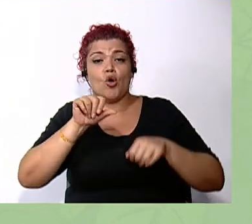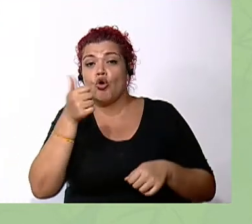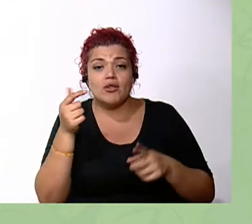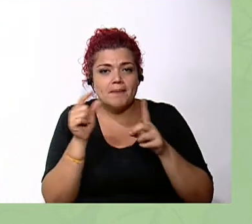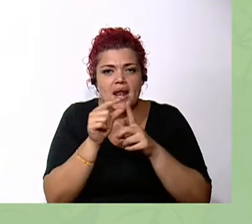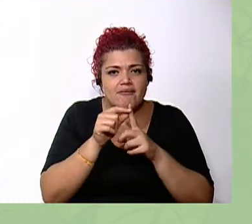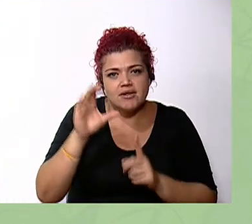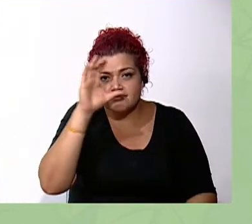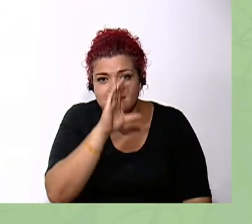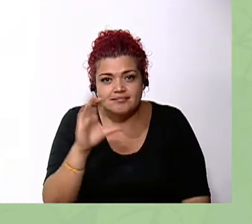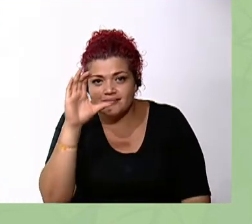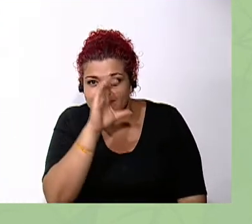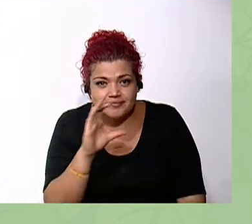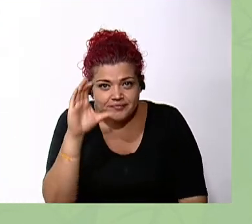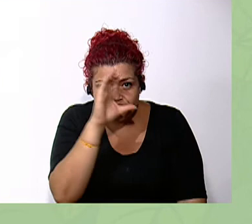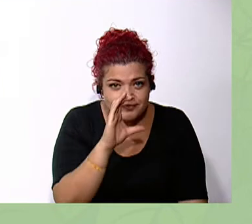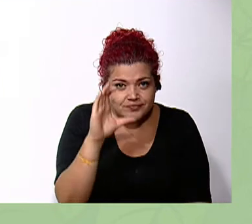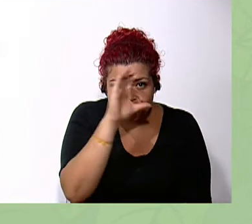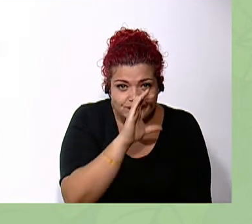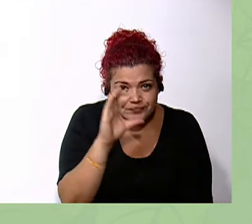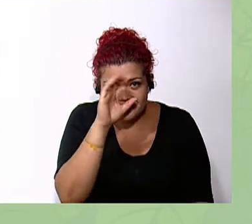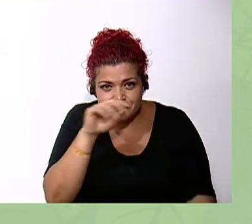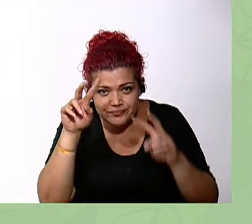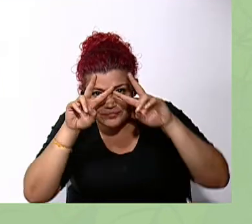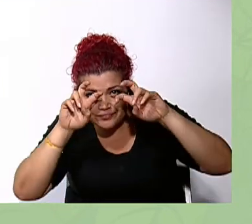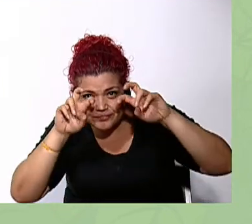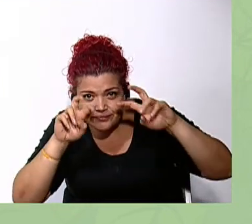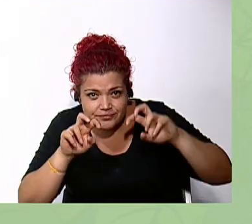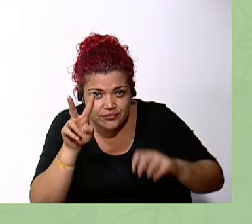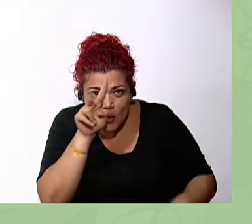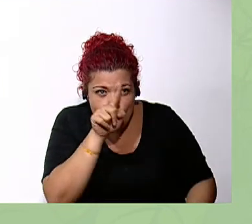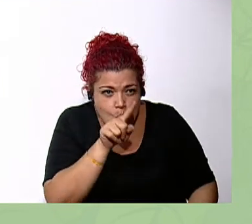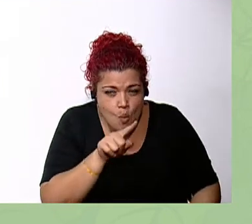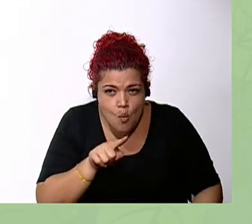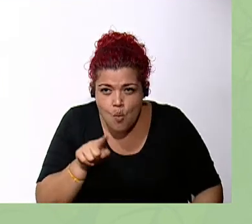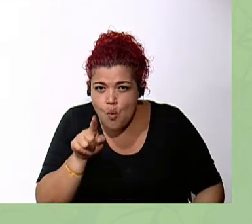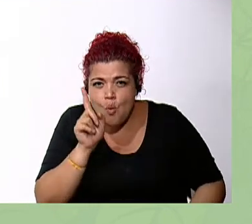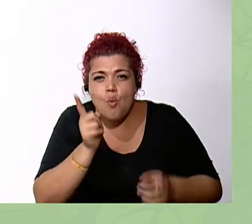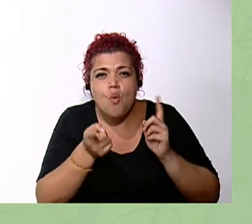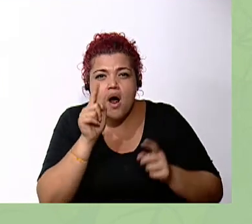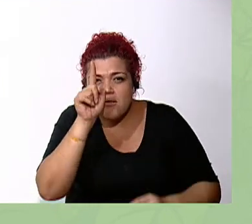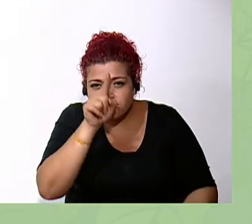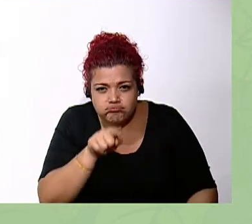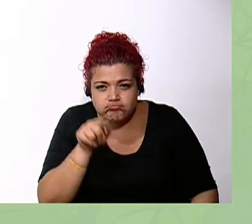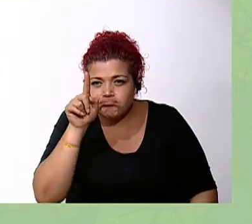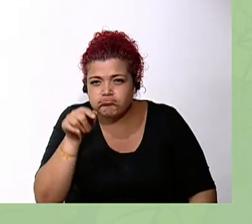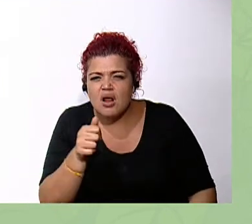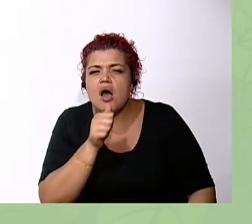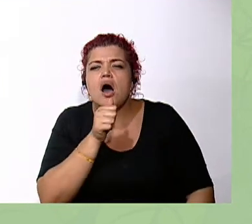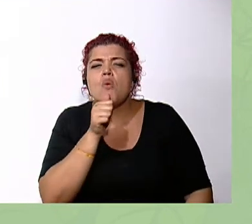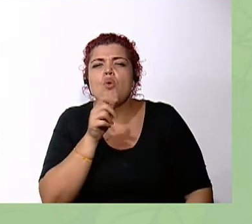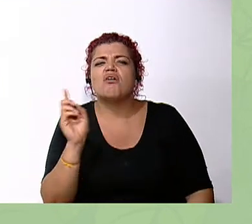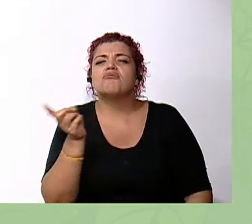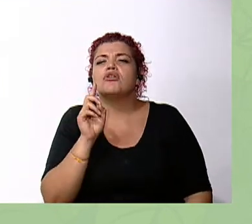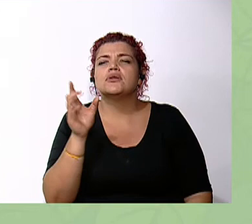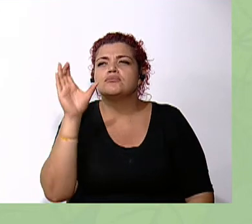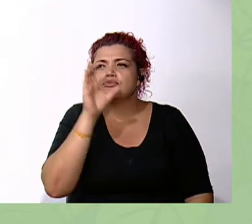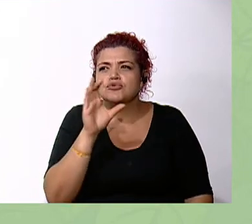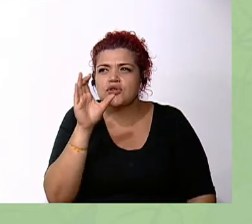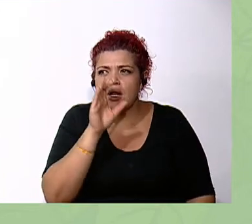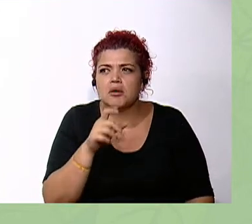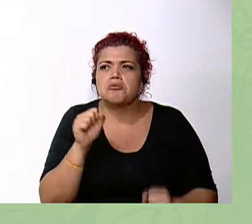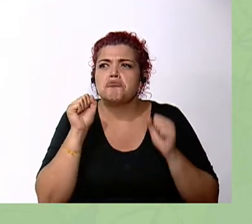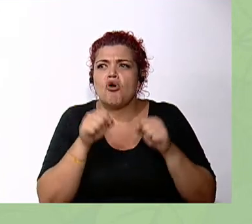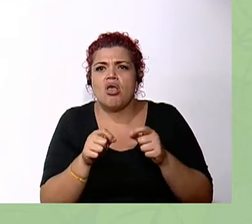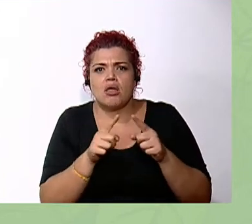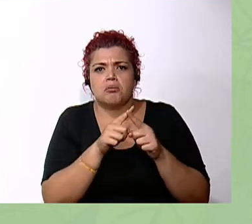Corre el tiempo, vamos a ver. ¿Será que observan la palabra agua? Recuerden que puede estar